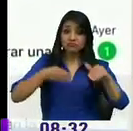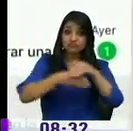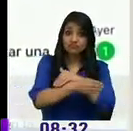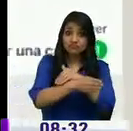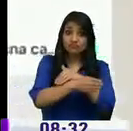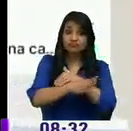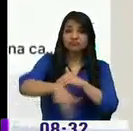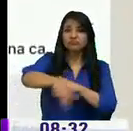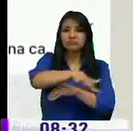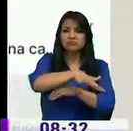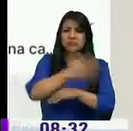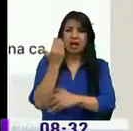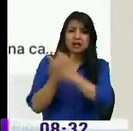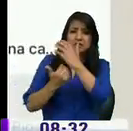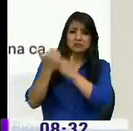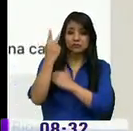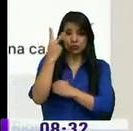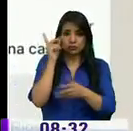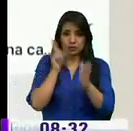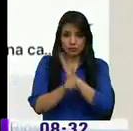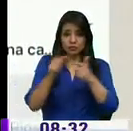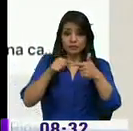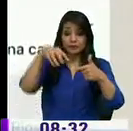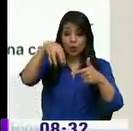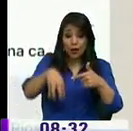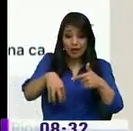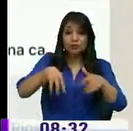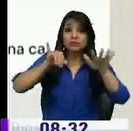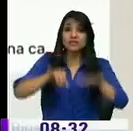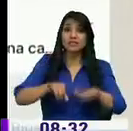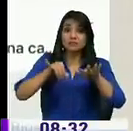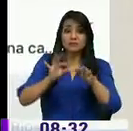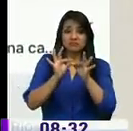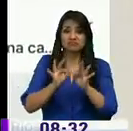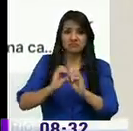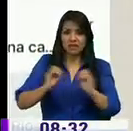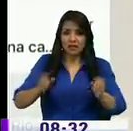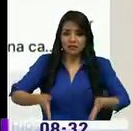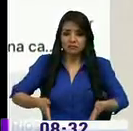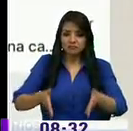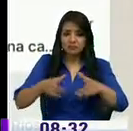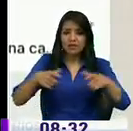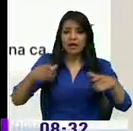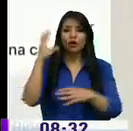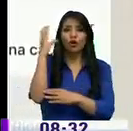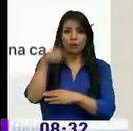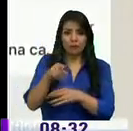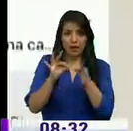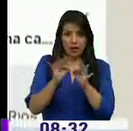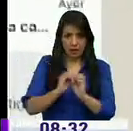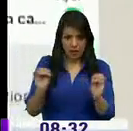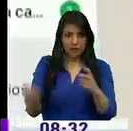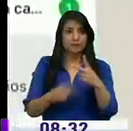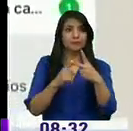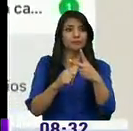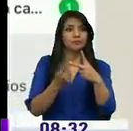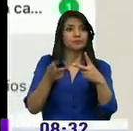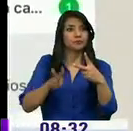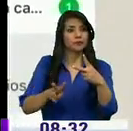Centro Colonial, tengo dos denuncias. La primera en un hueco que se lleva 6 meses en plena Gran Colombia y no arreglan. ¿Qué más dice? La